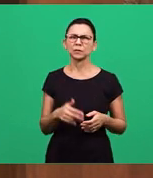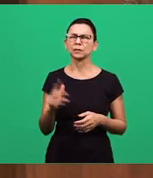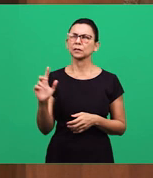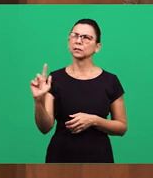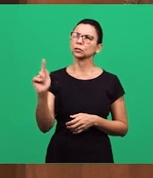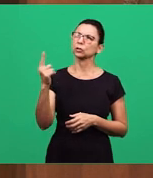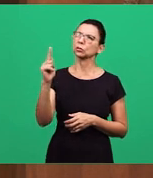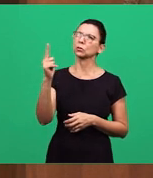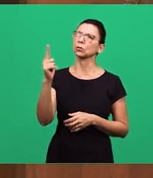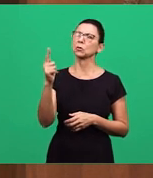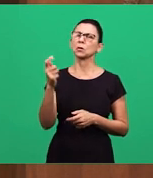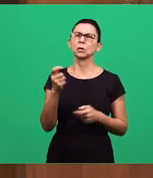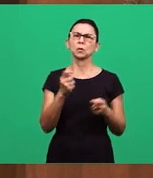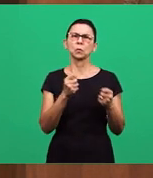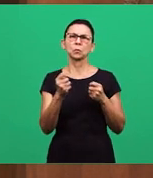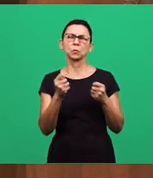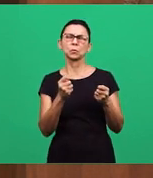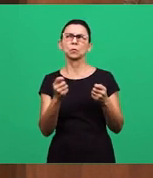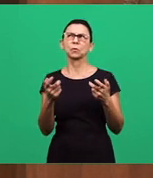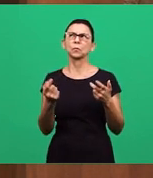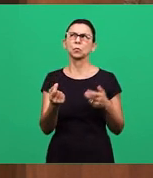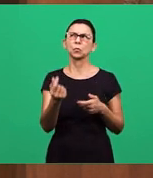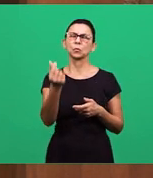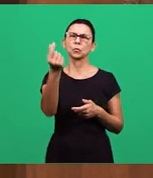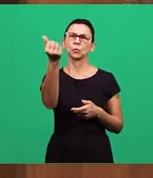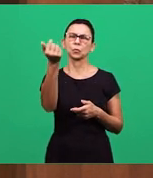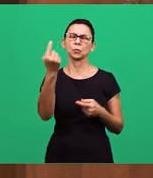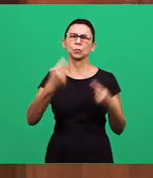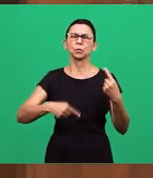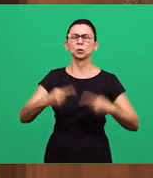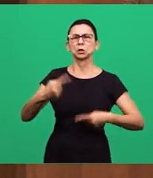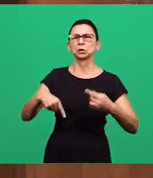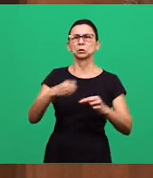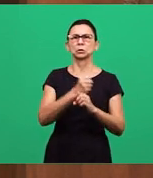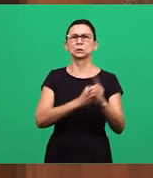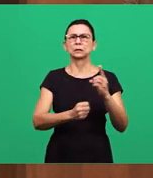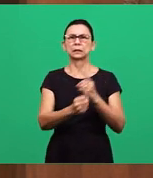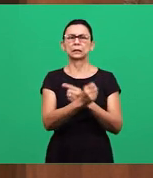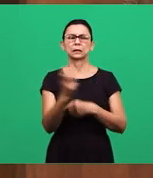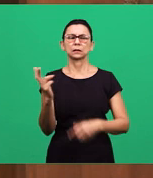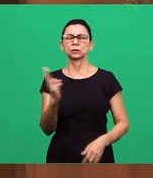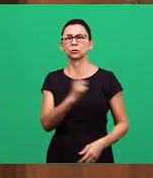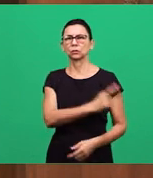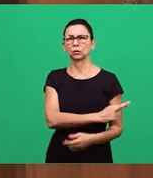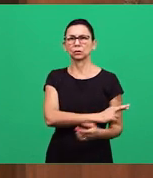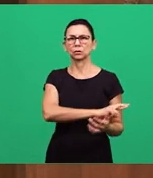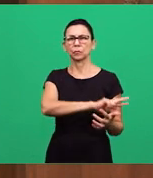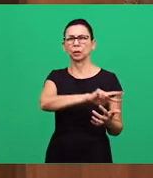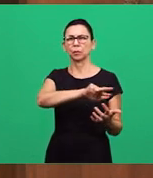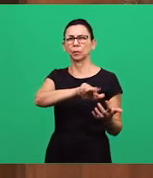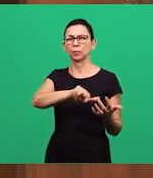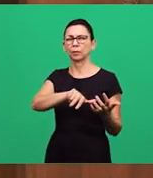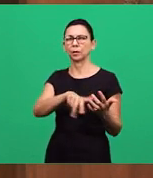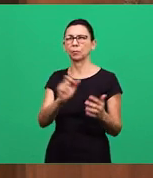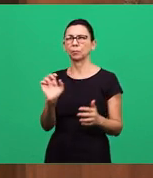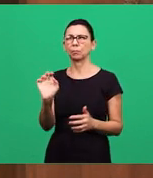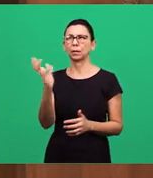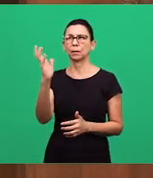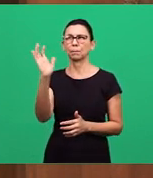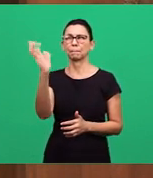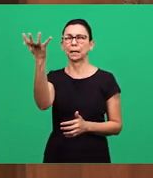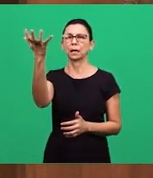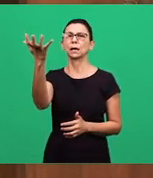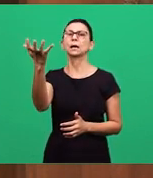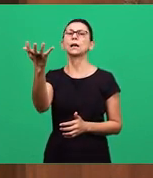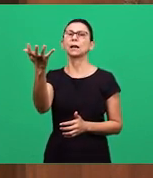ámbitos: geofísico, económico, financiero, político, social, religioso. Estos hechos se dan